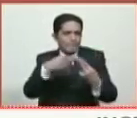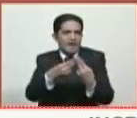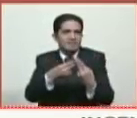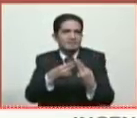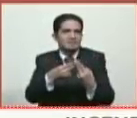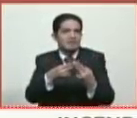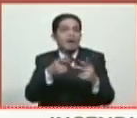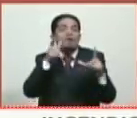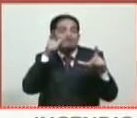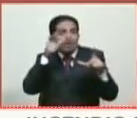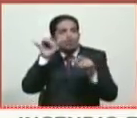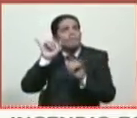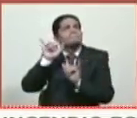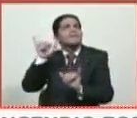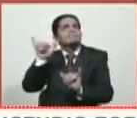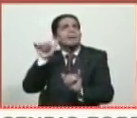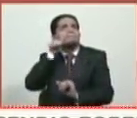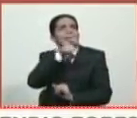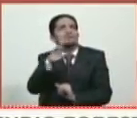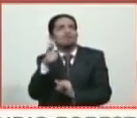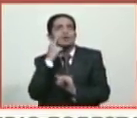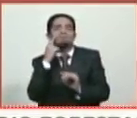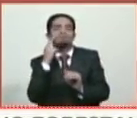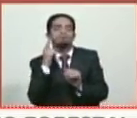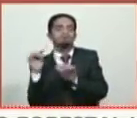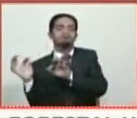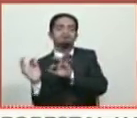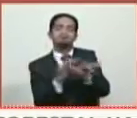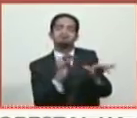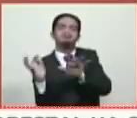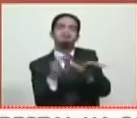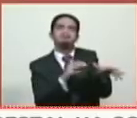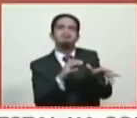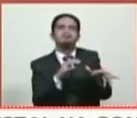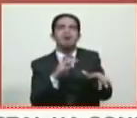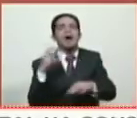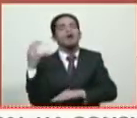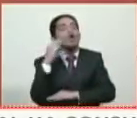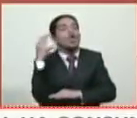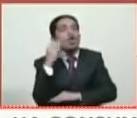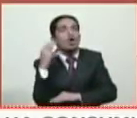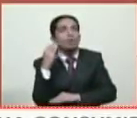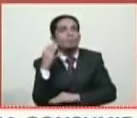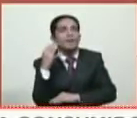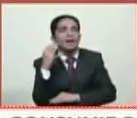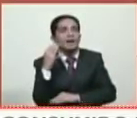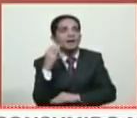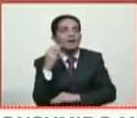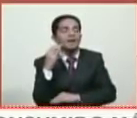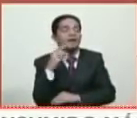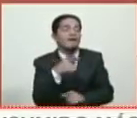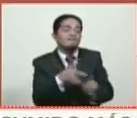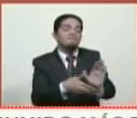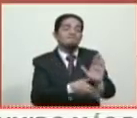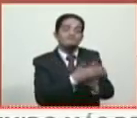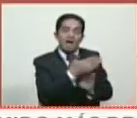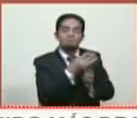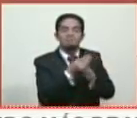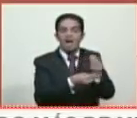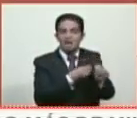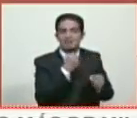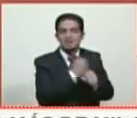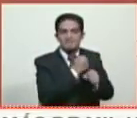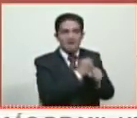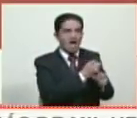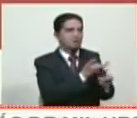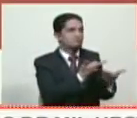las personas que estaban viajando hacia Cúcuta todas las mañanas, que se desplazan colombianos y venezolanos hacia Cúcuta para realizar sus actividades